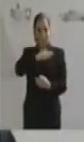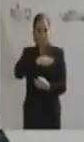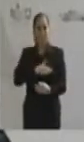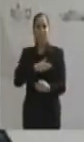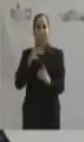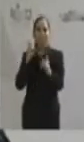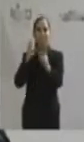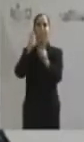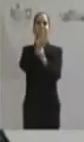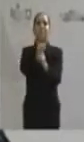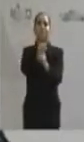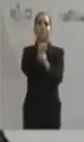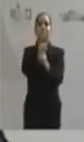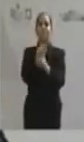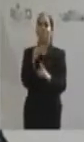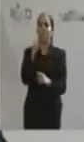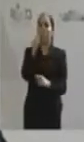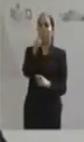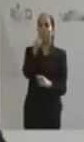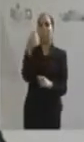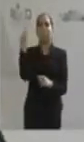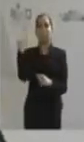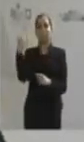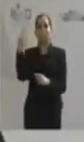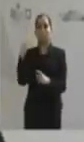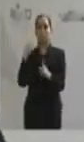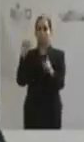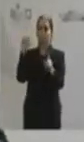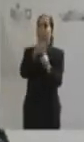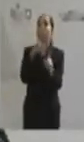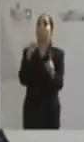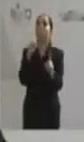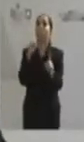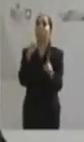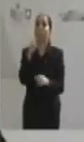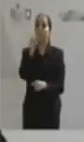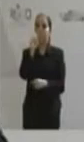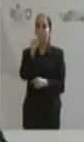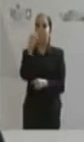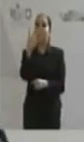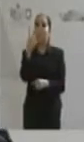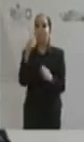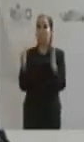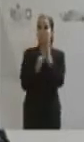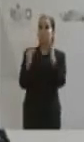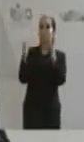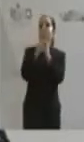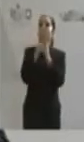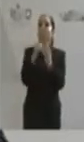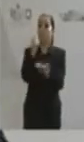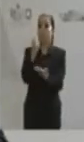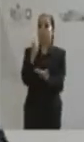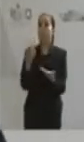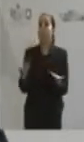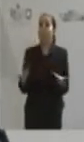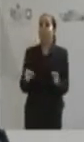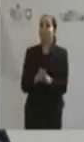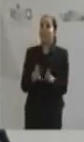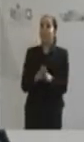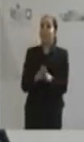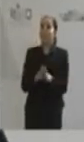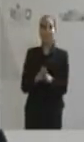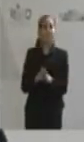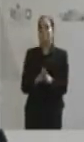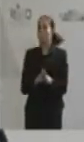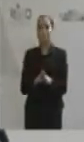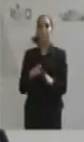fondearon al gobierno estatal con más de 64 millones de pesos. Voy a apostar contigo, joven abogado, mujer abogada.